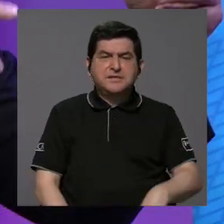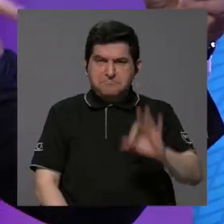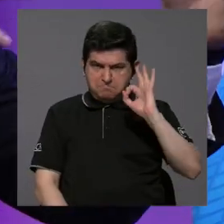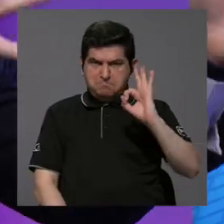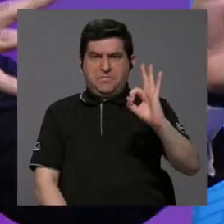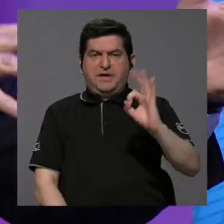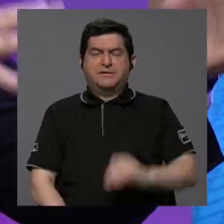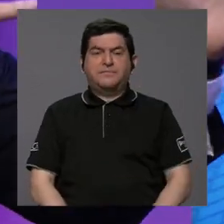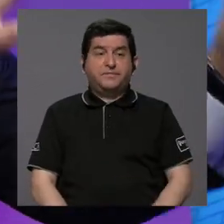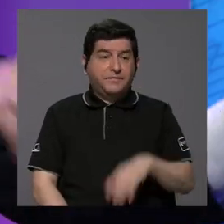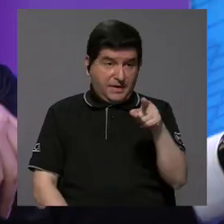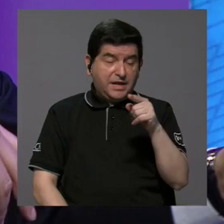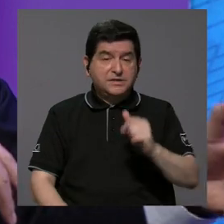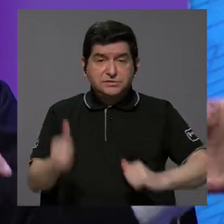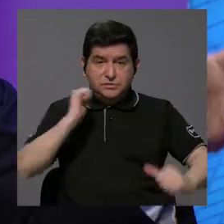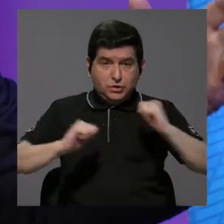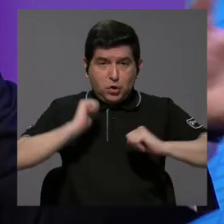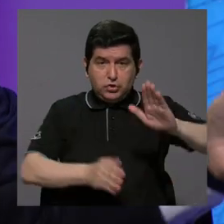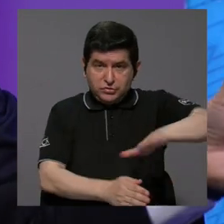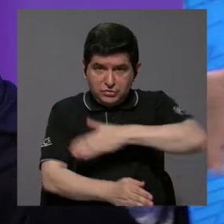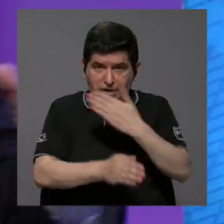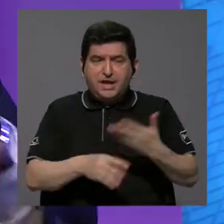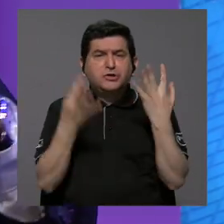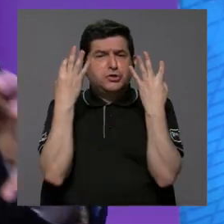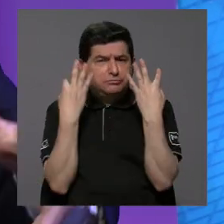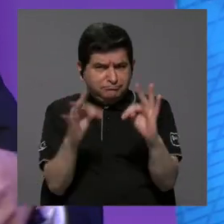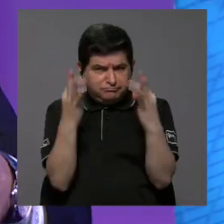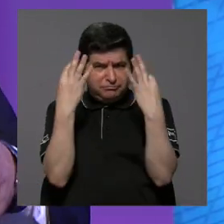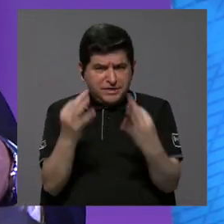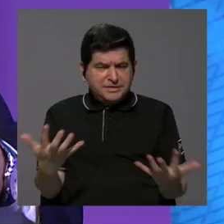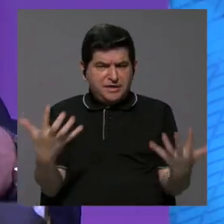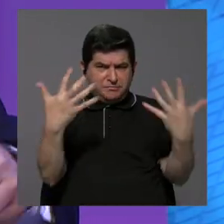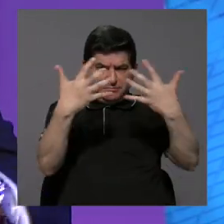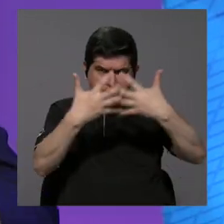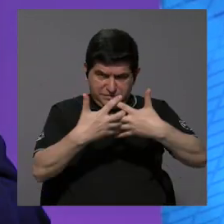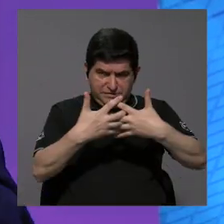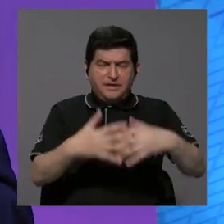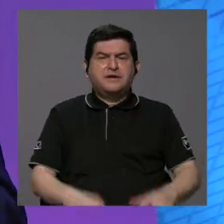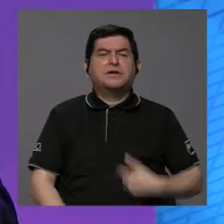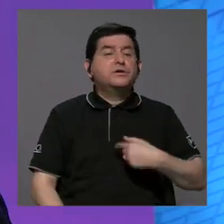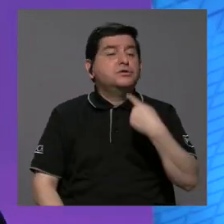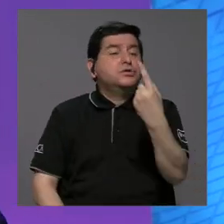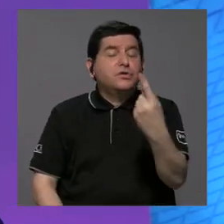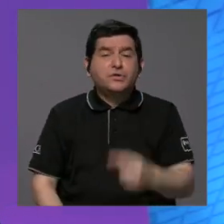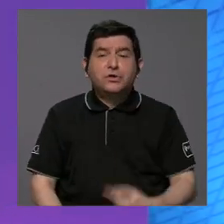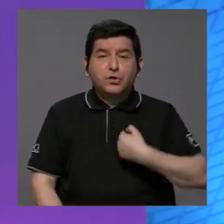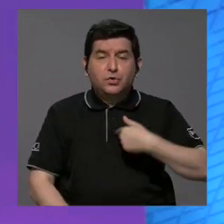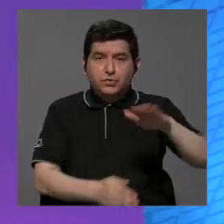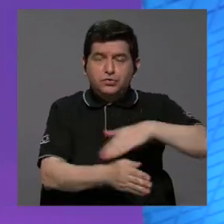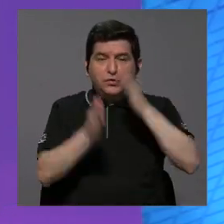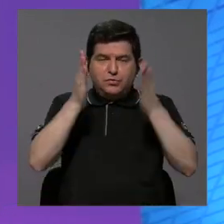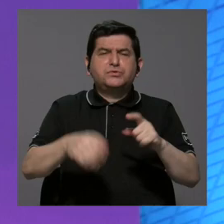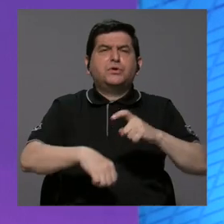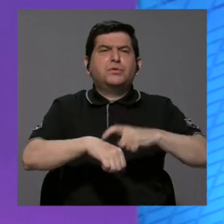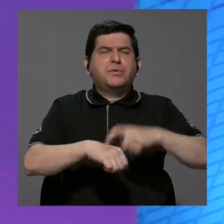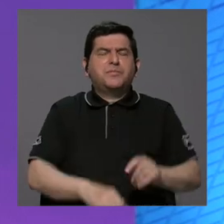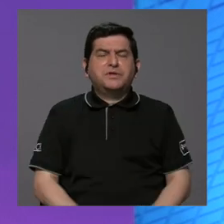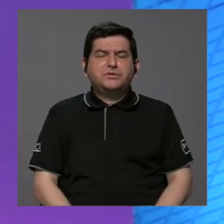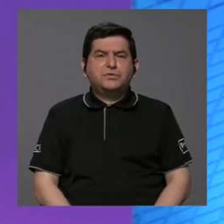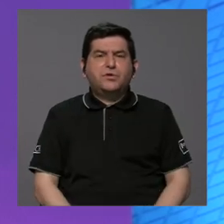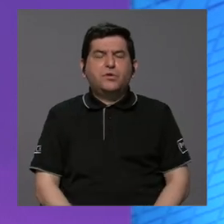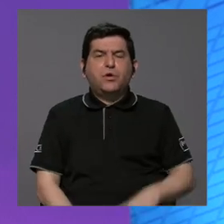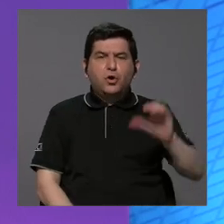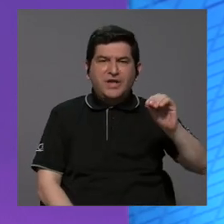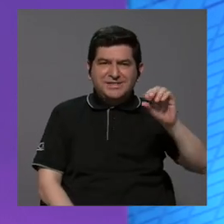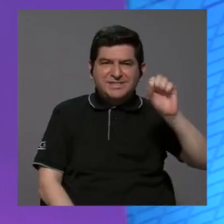si esto es teatro musical intentemos mezclar y te lo digo porque como músico también en algún momento en la sinfónica